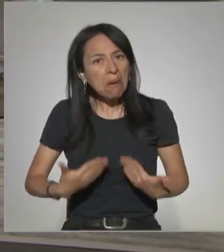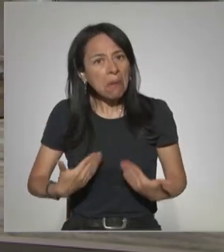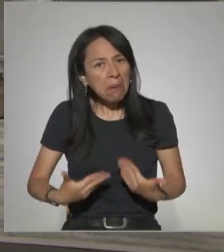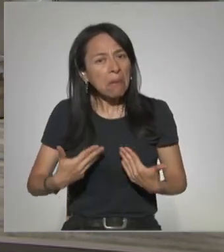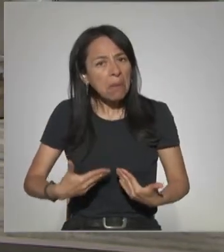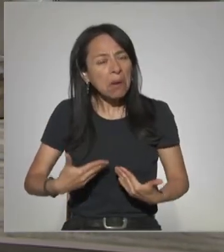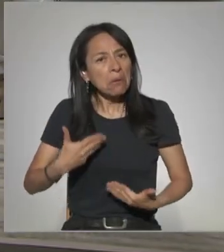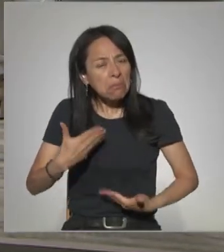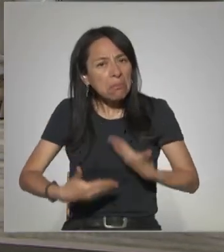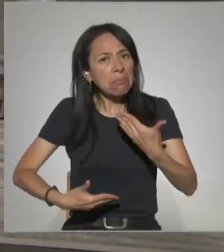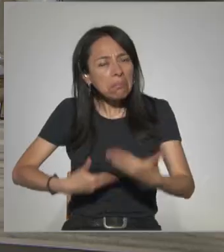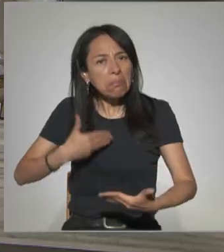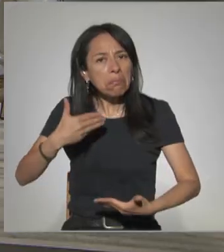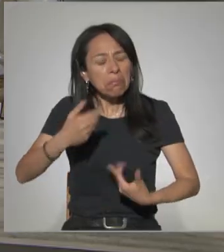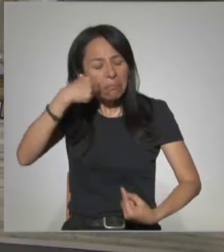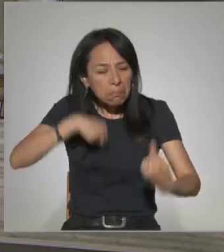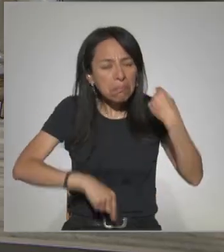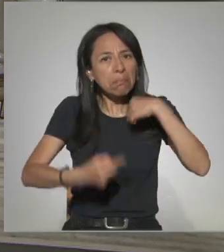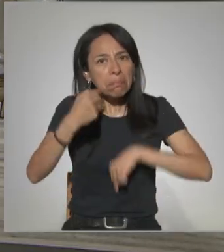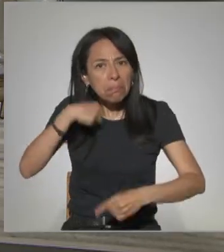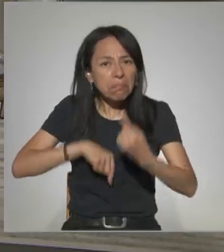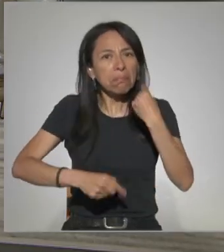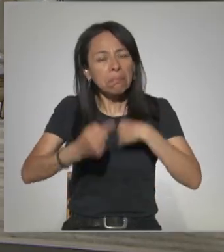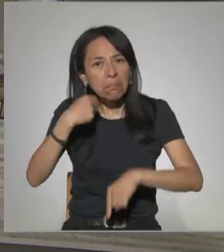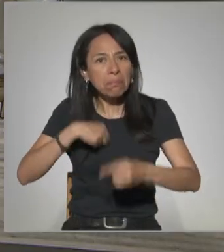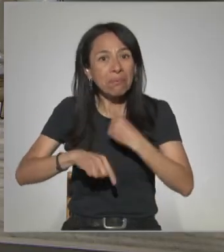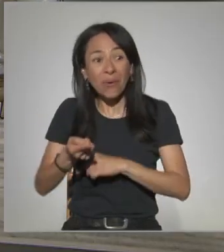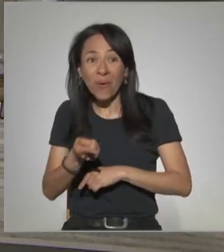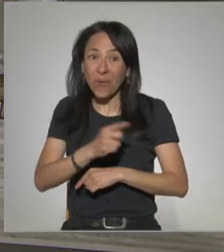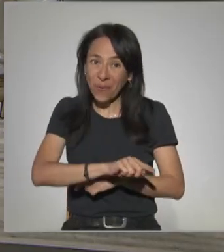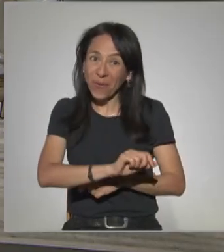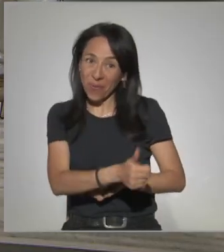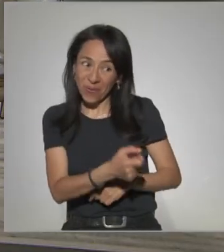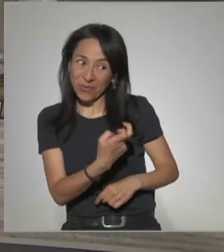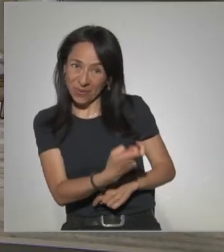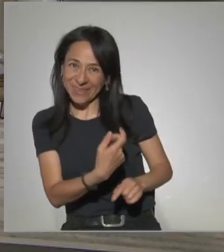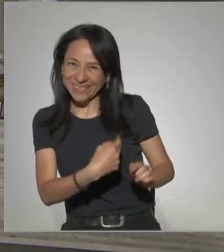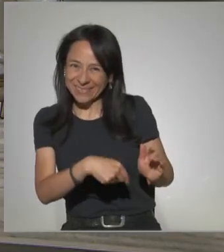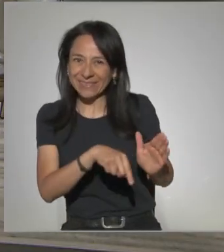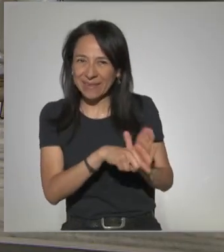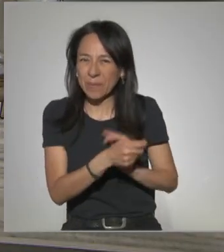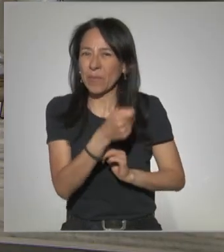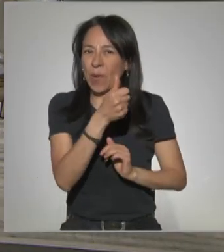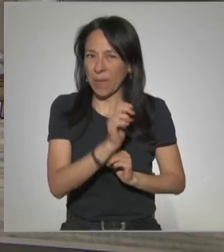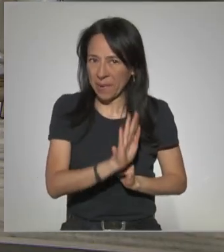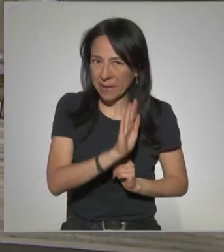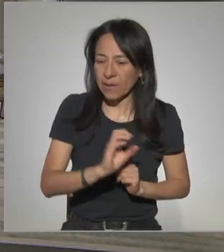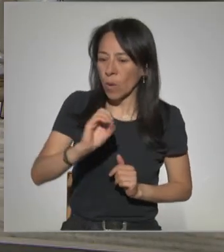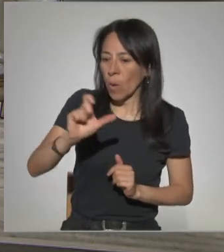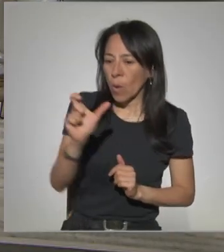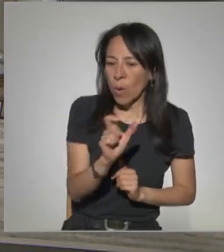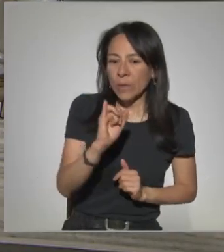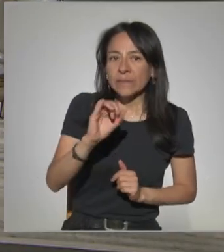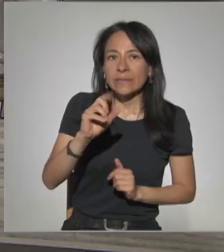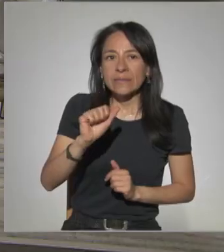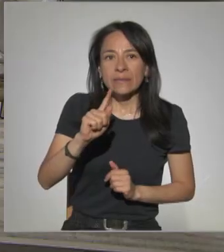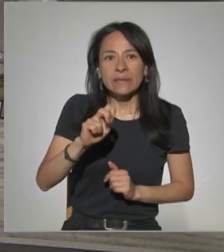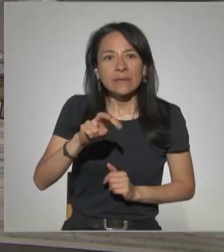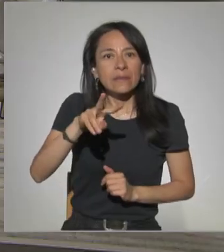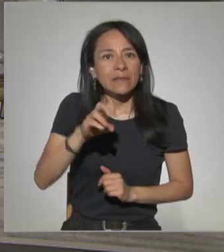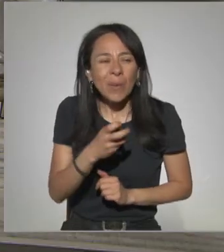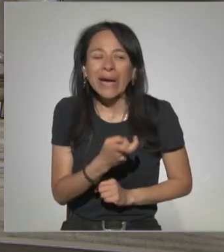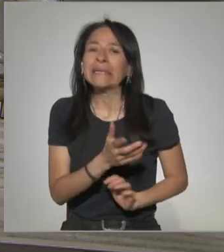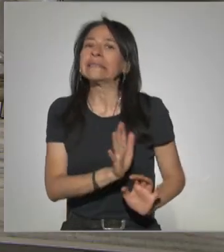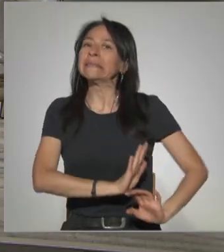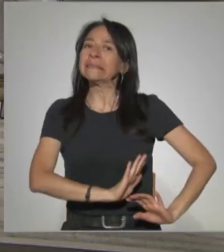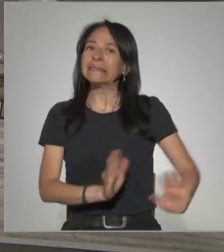adecuadamente, y el oxidativo es el que no queremos y el que la gente cree que es el que funciona